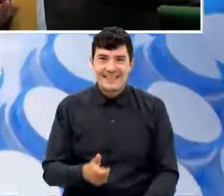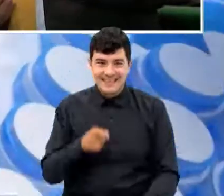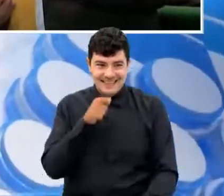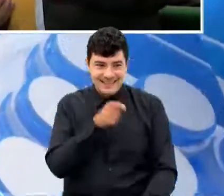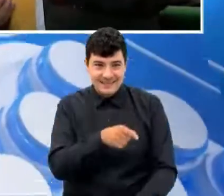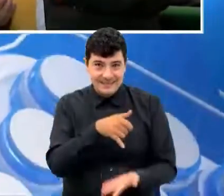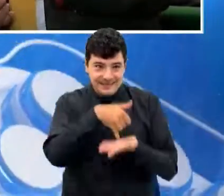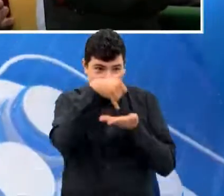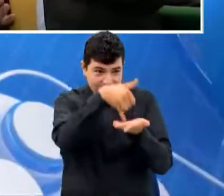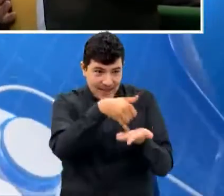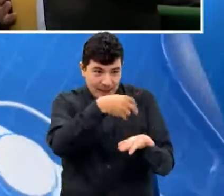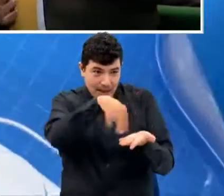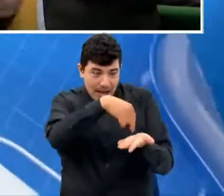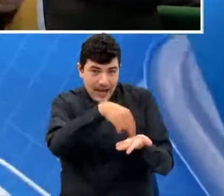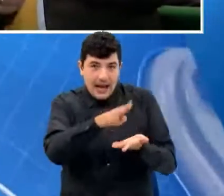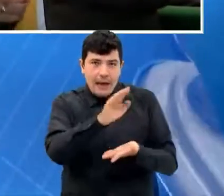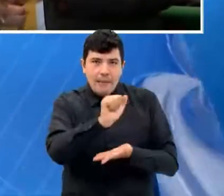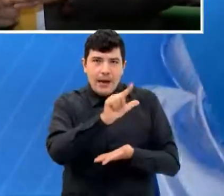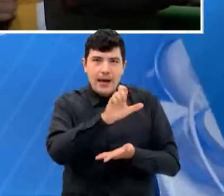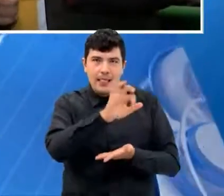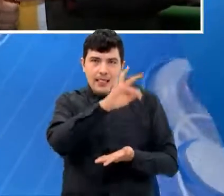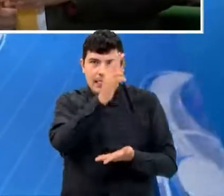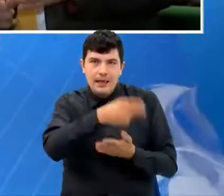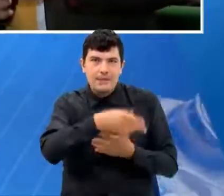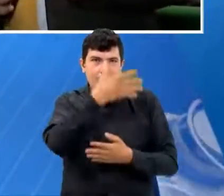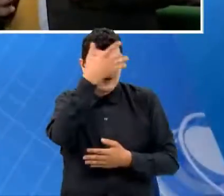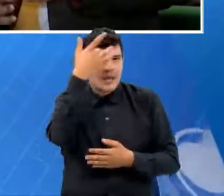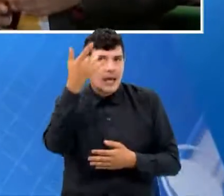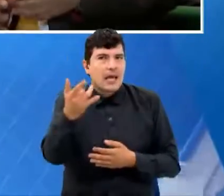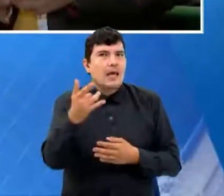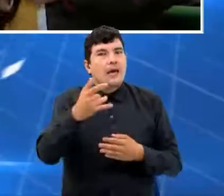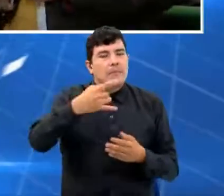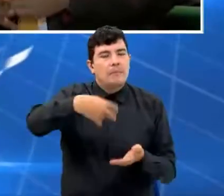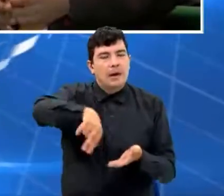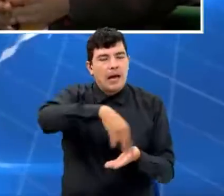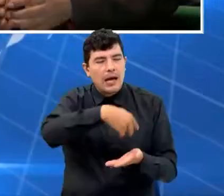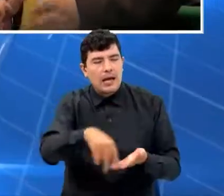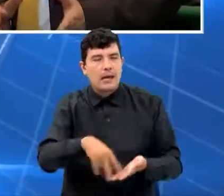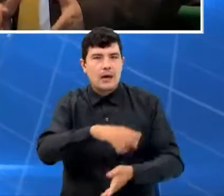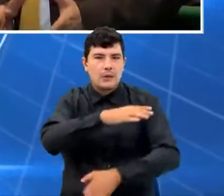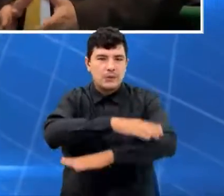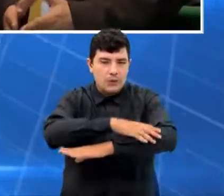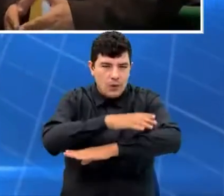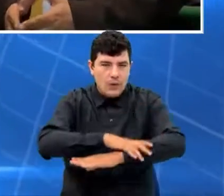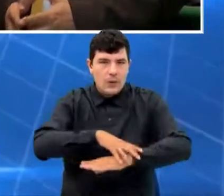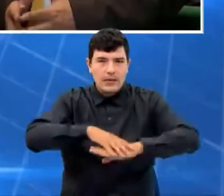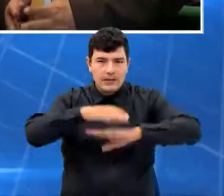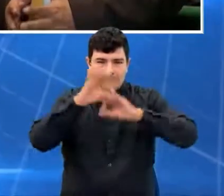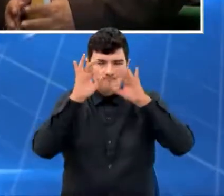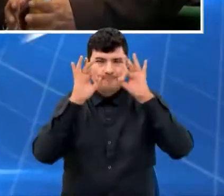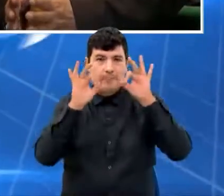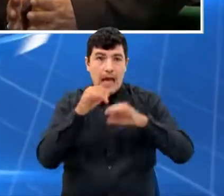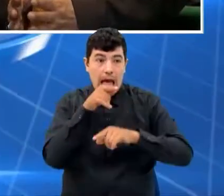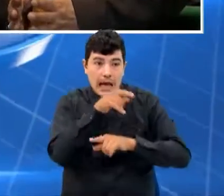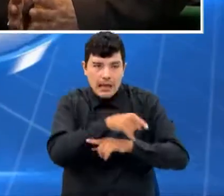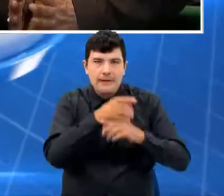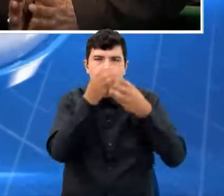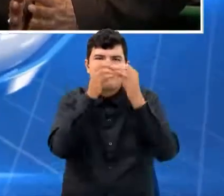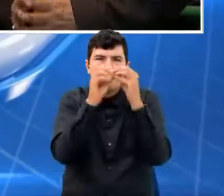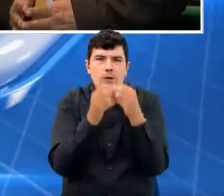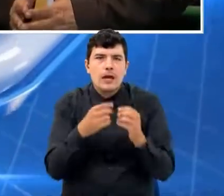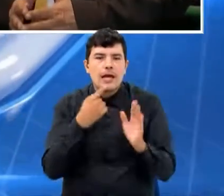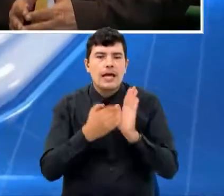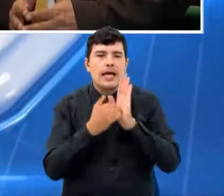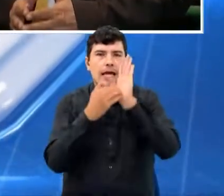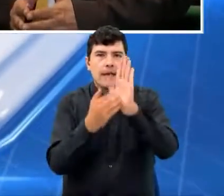de bailarina de ballet? Porque tiene estabilidad, ritmo, coordinación, disciplina, y es una de las mejores, a través de uno de los